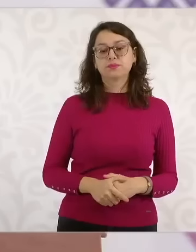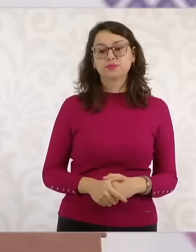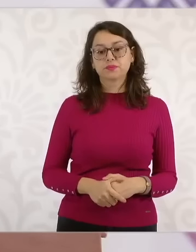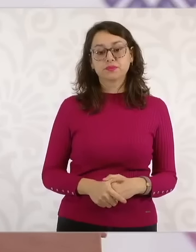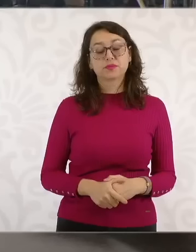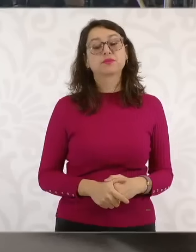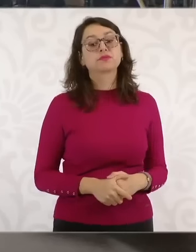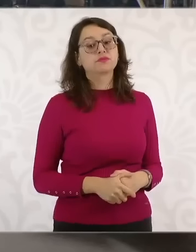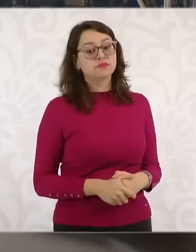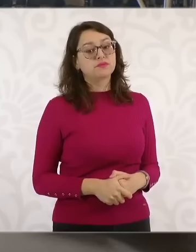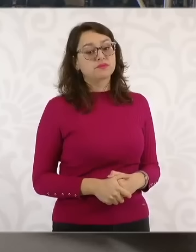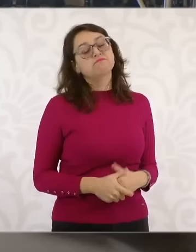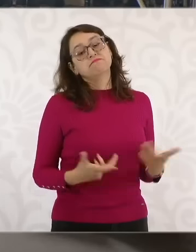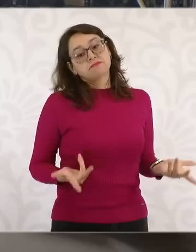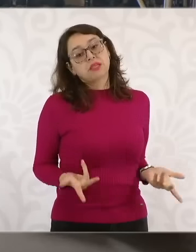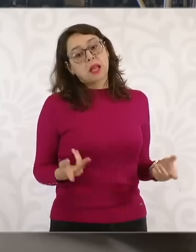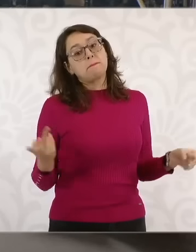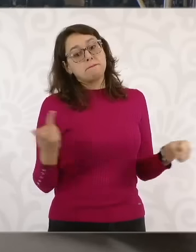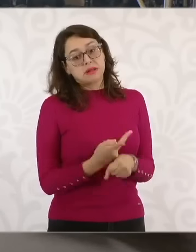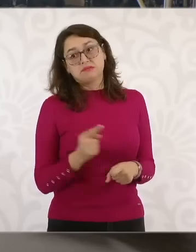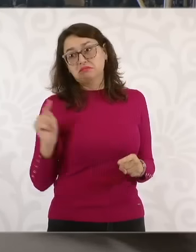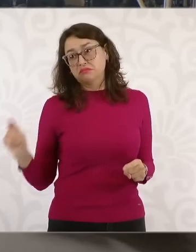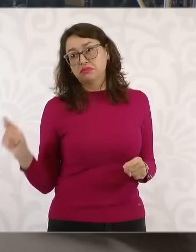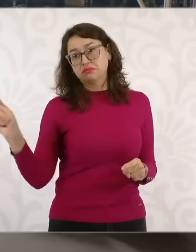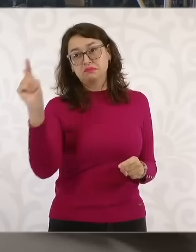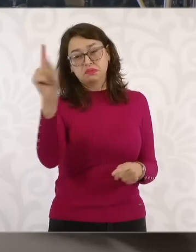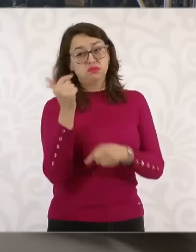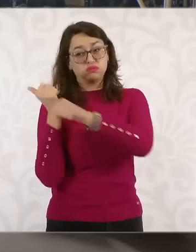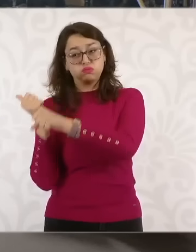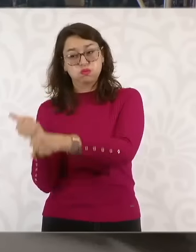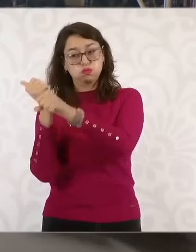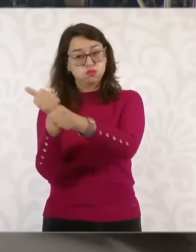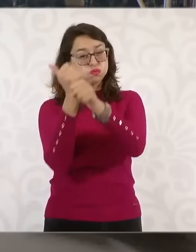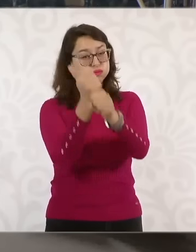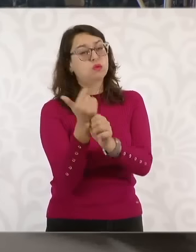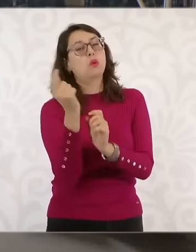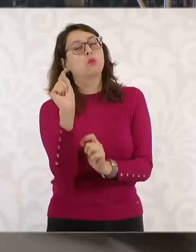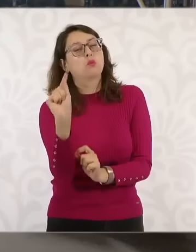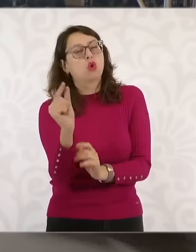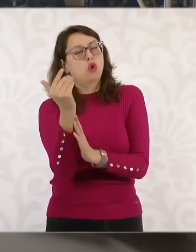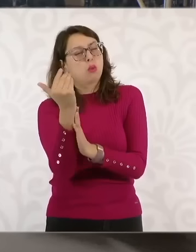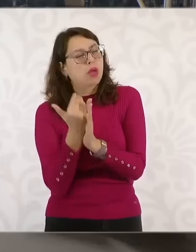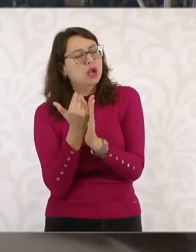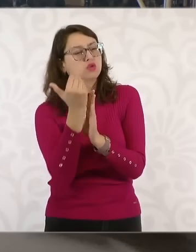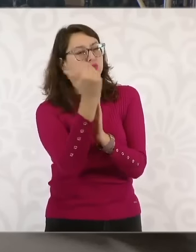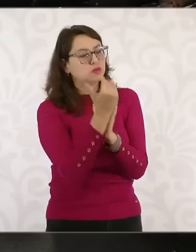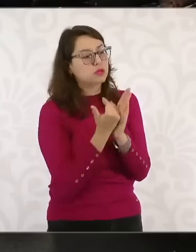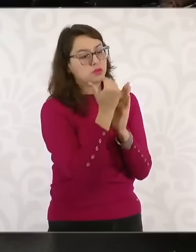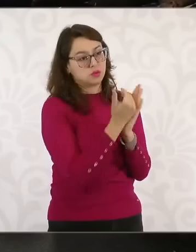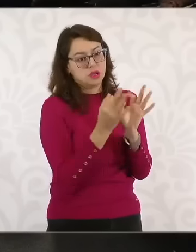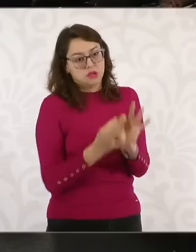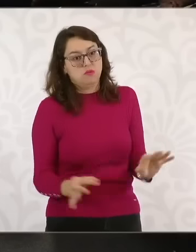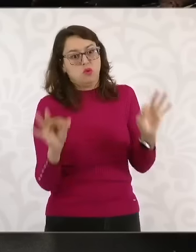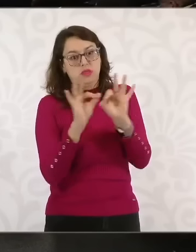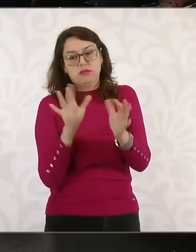Sí, porque al final esto alivia penurias de los pueblos y aquí de lo que se trata pues es ayudar a ese